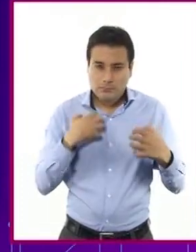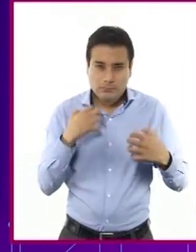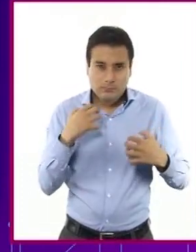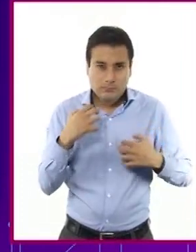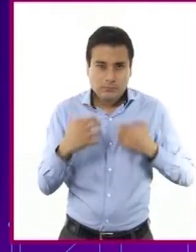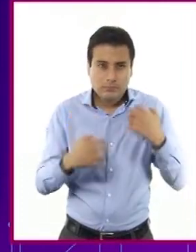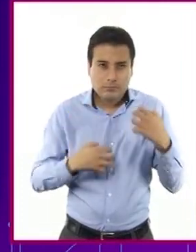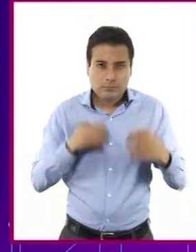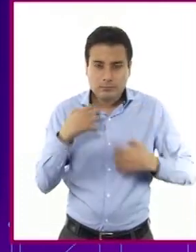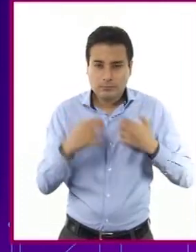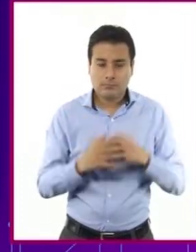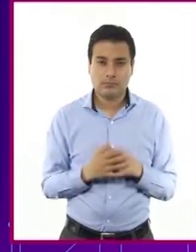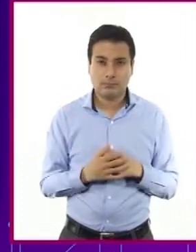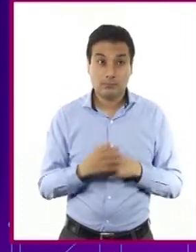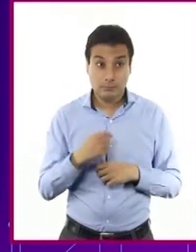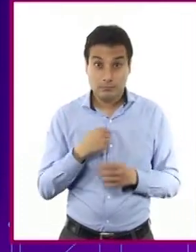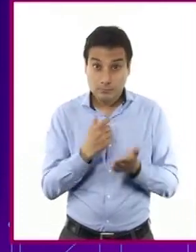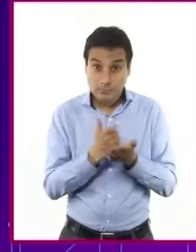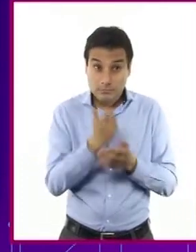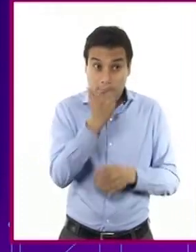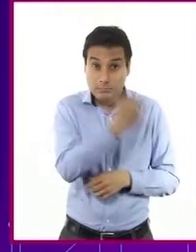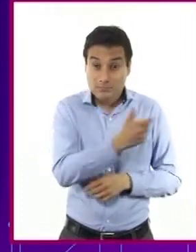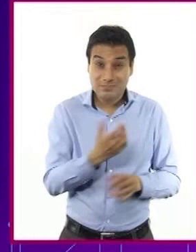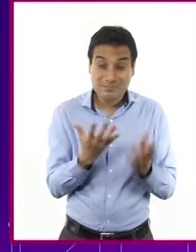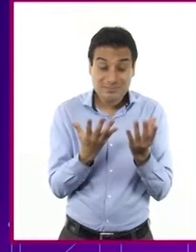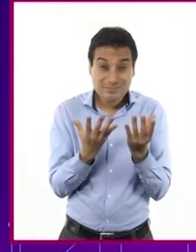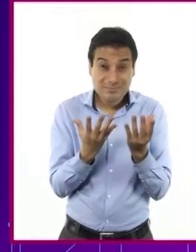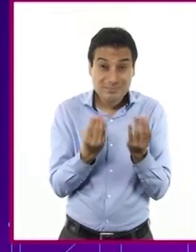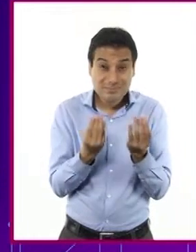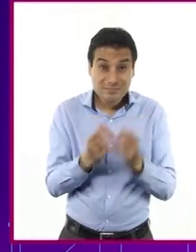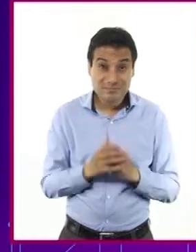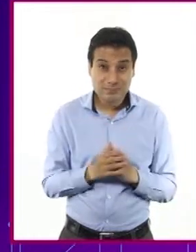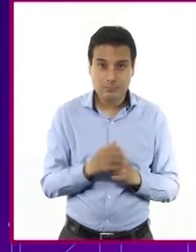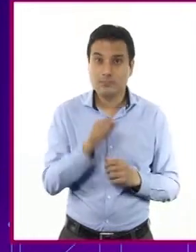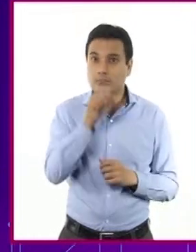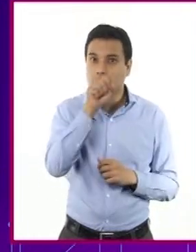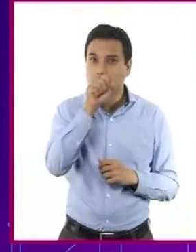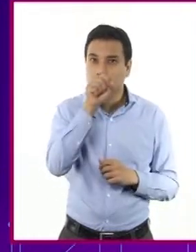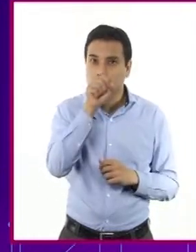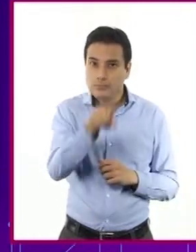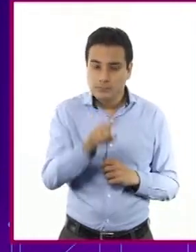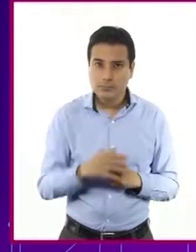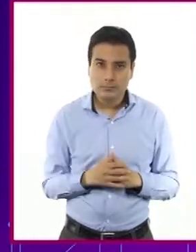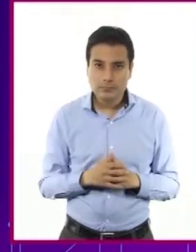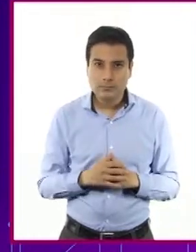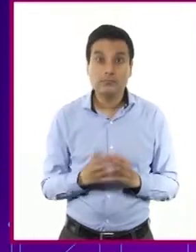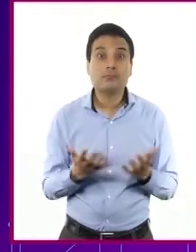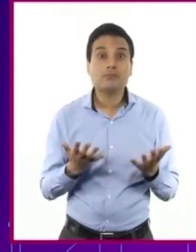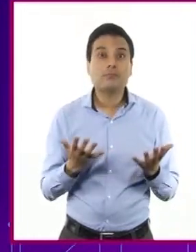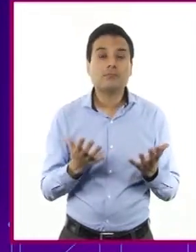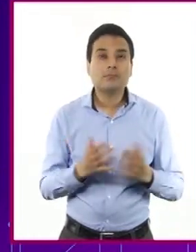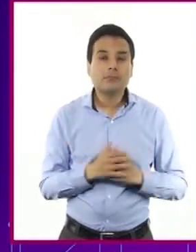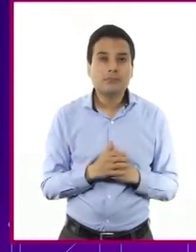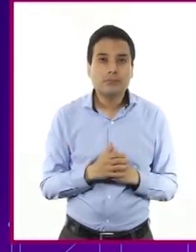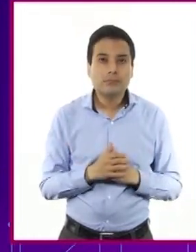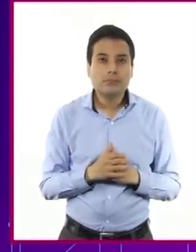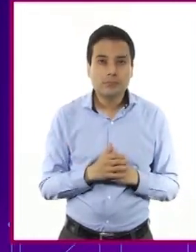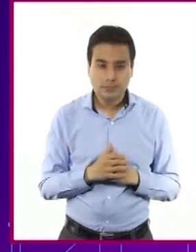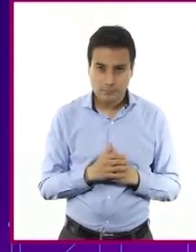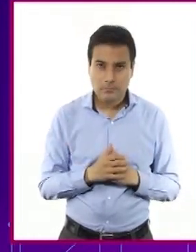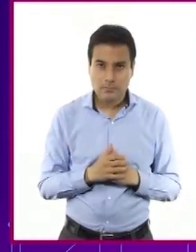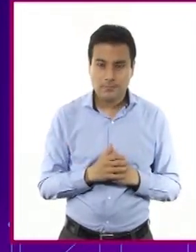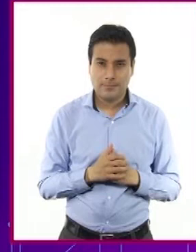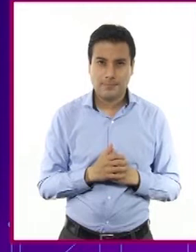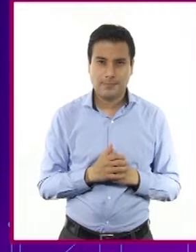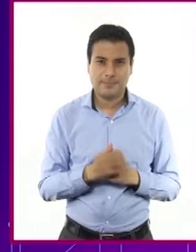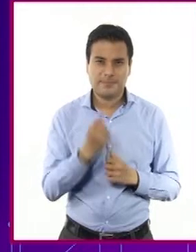que pagar una compensación enorme, viene encima un fenómeno que nadie esperaba. Al final de